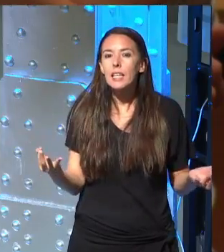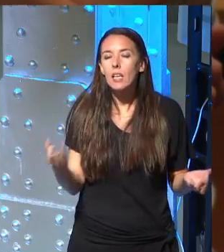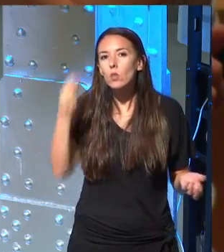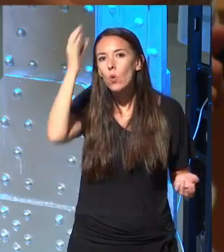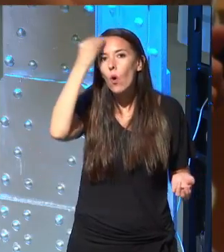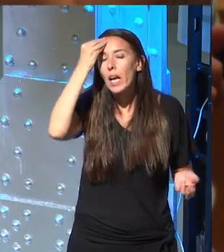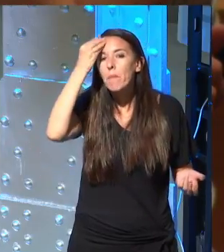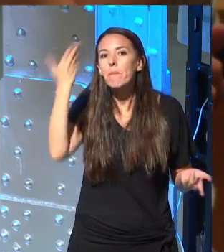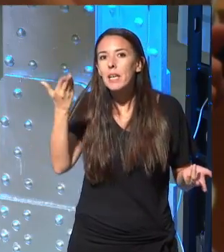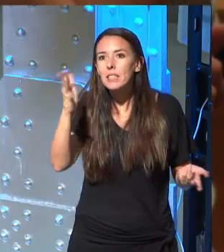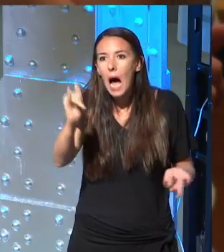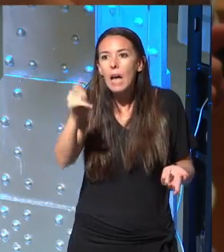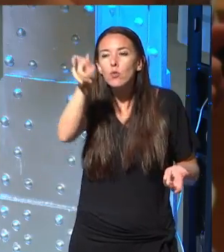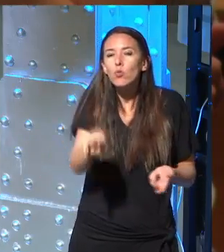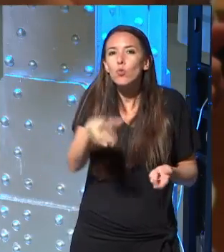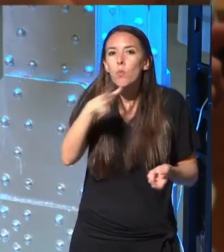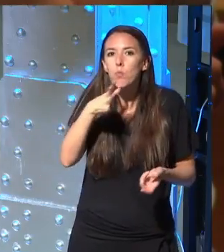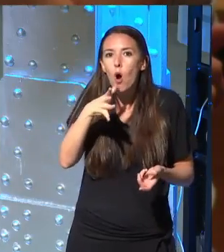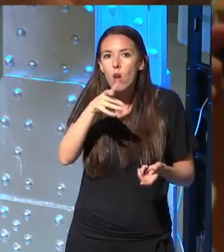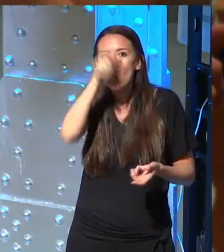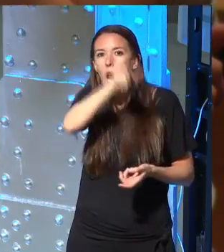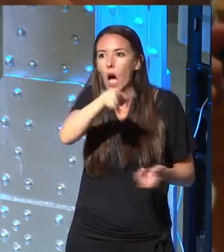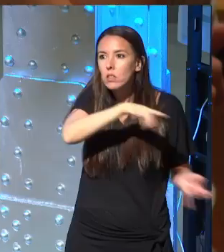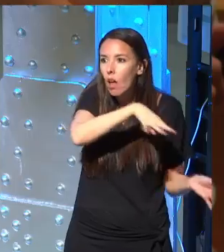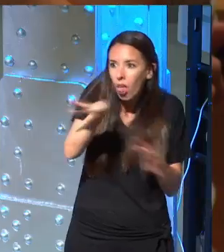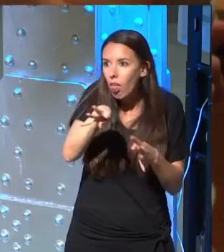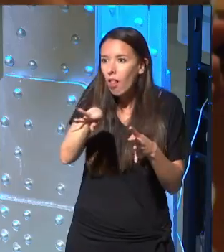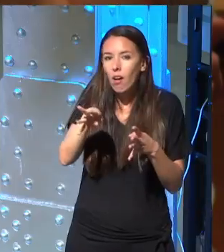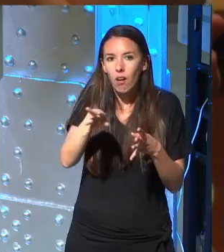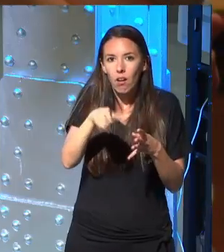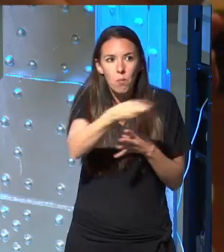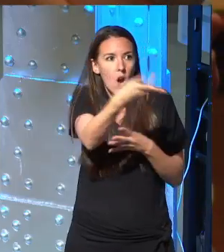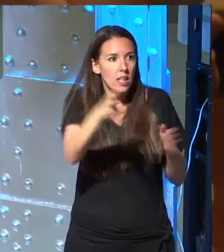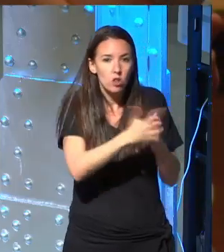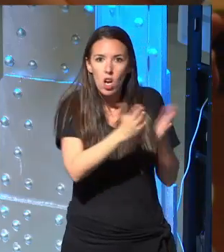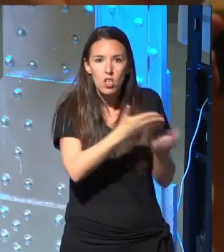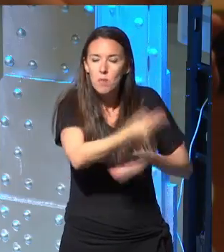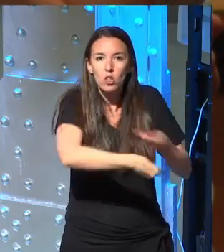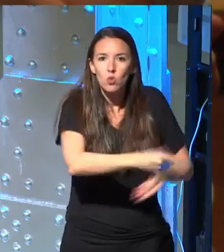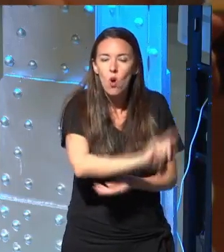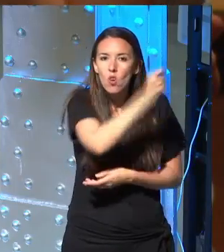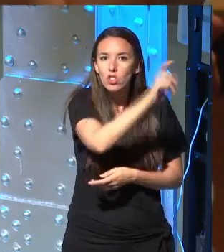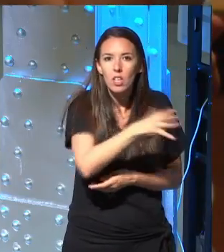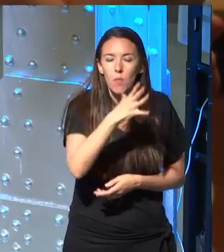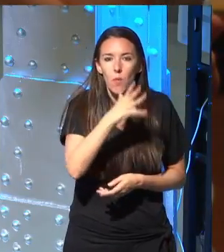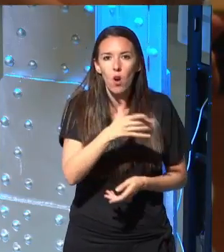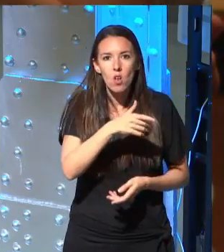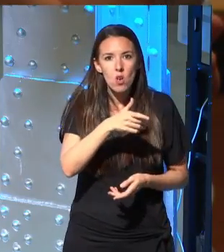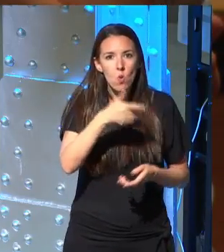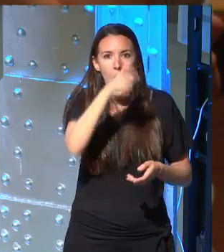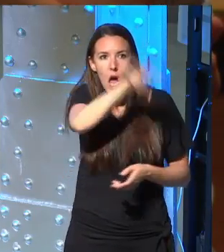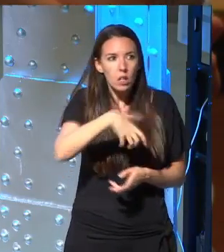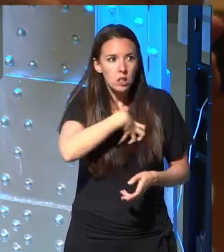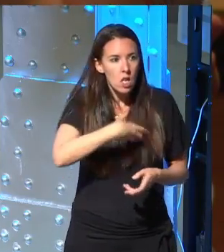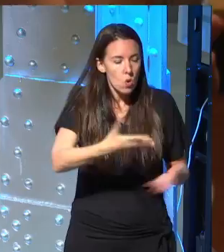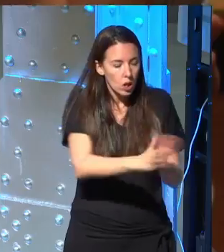qué piensas que tienes que atrae a la gente que no consiguen el resto de los libros. A la gente que le cuesta horror escoger un libro,